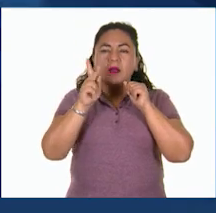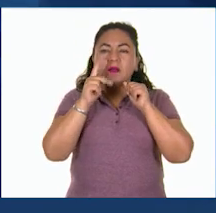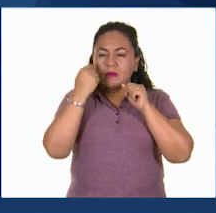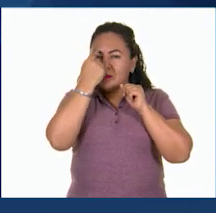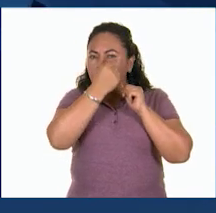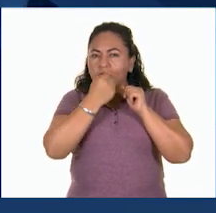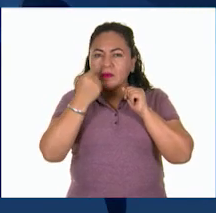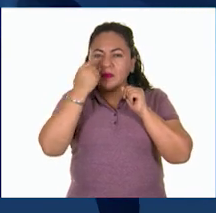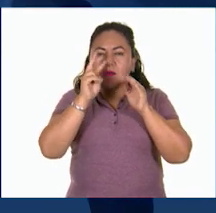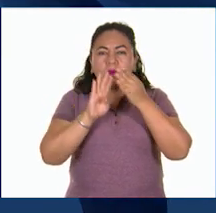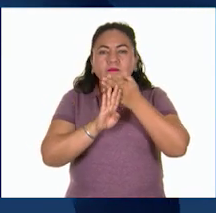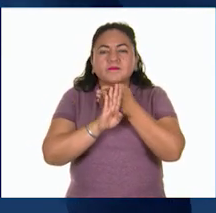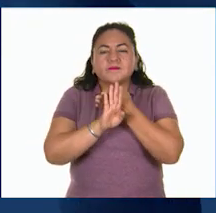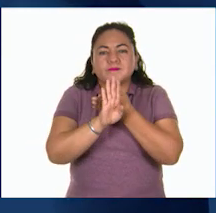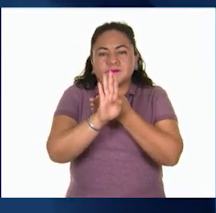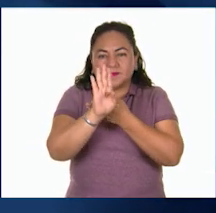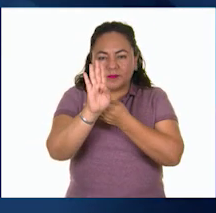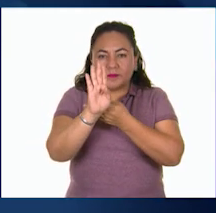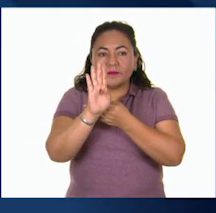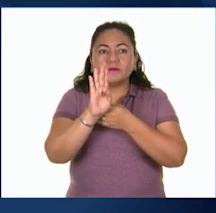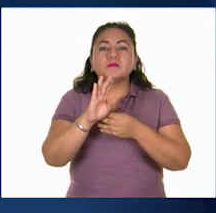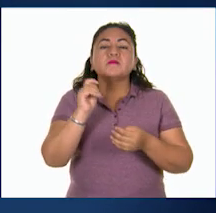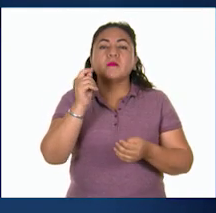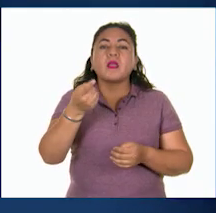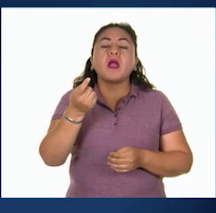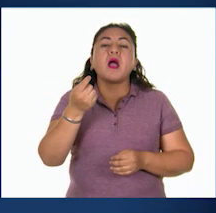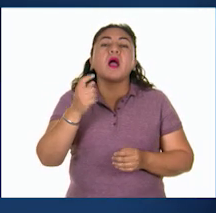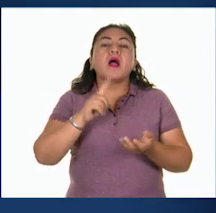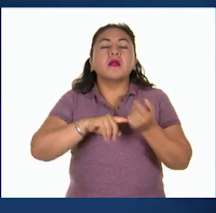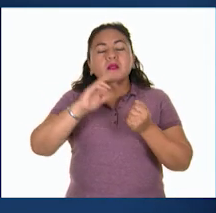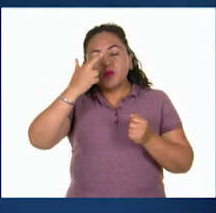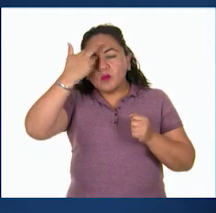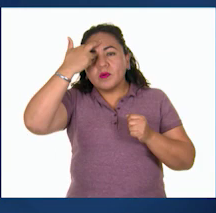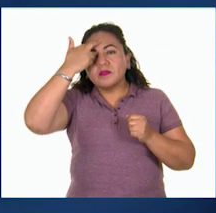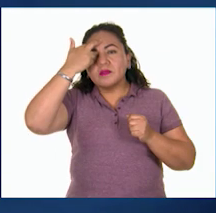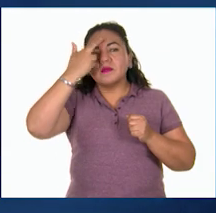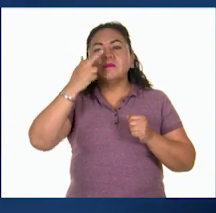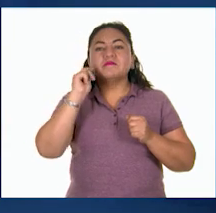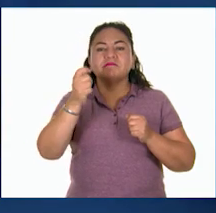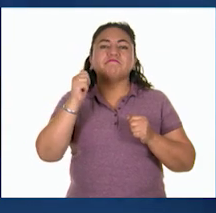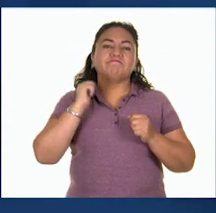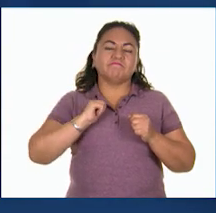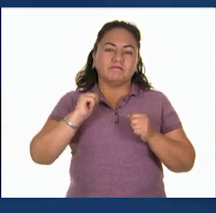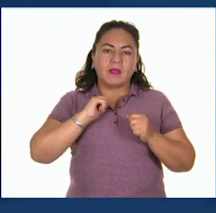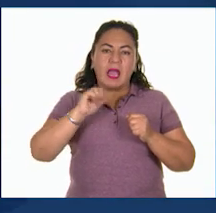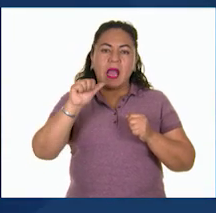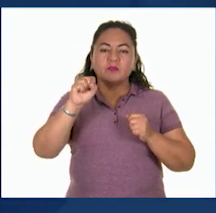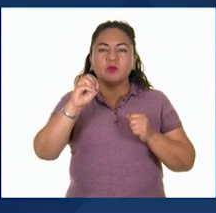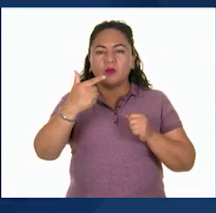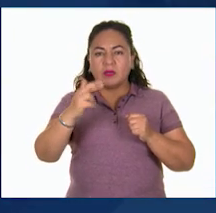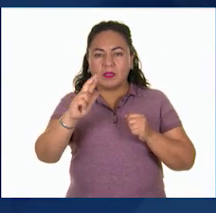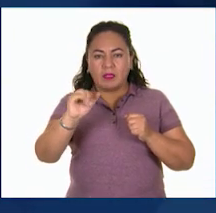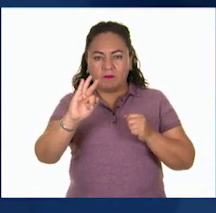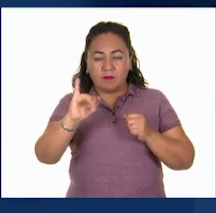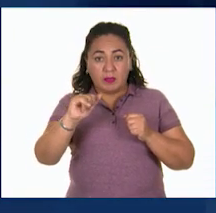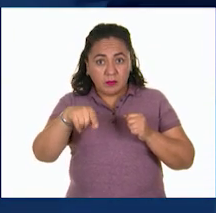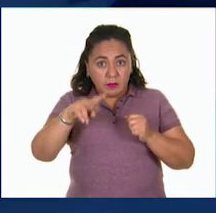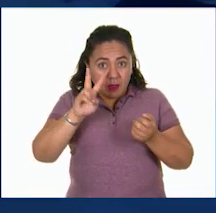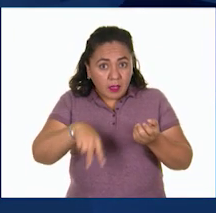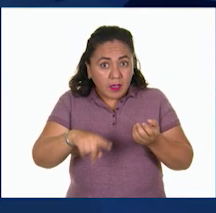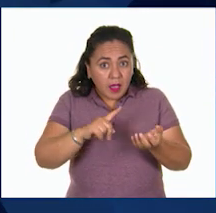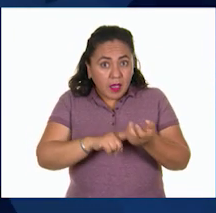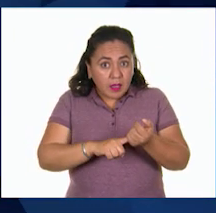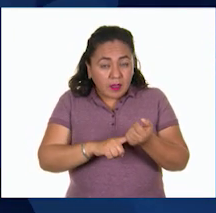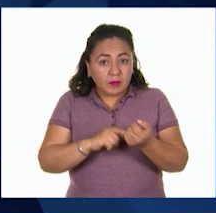ruedecillas y cojinetes transparentes, decapitada en el recuerdo de las hagiografías. No yerra aquel que ve en esta